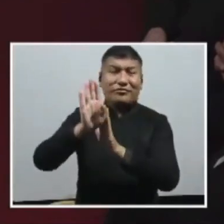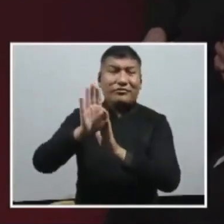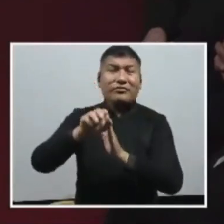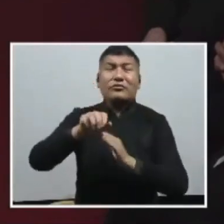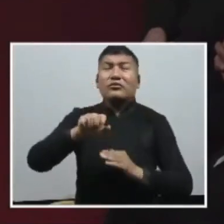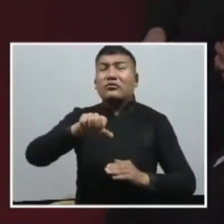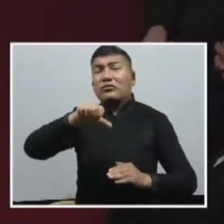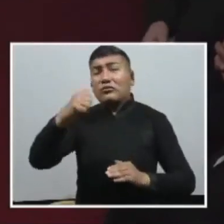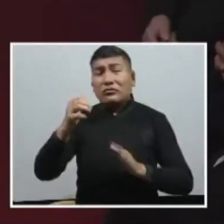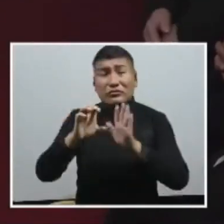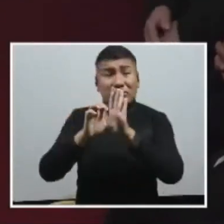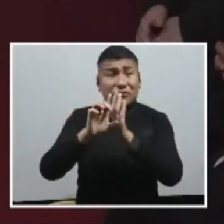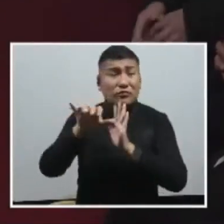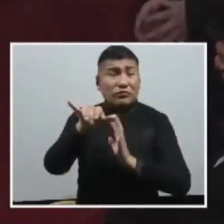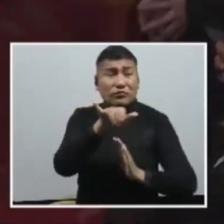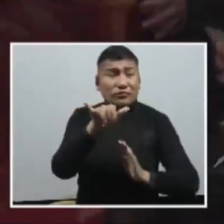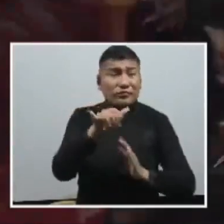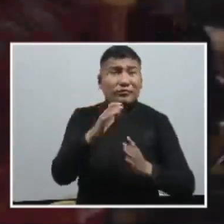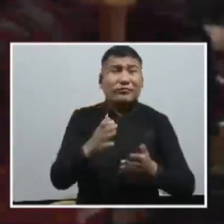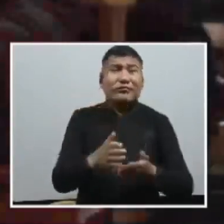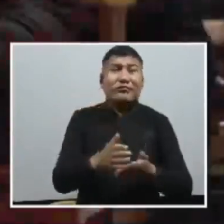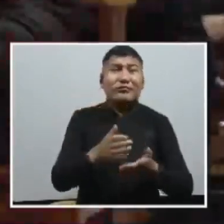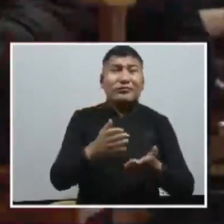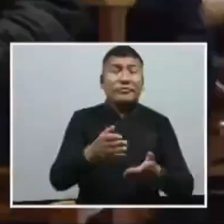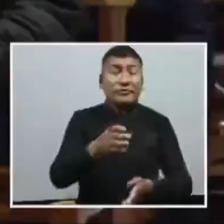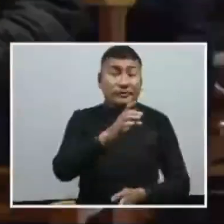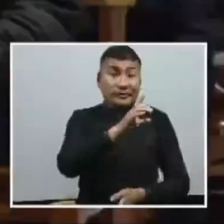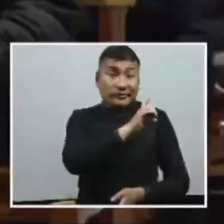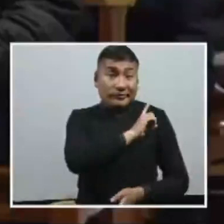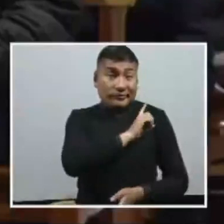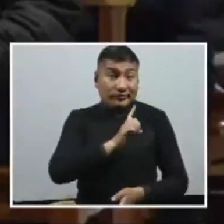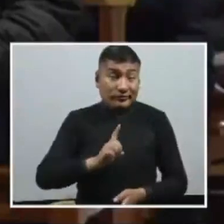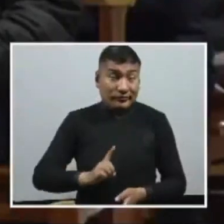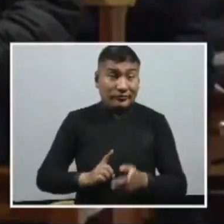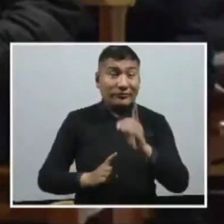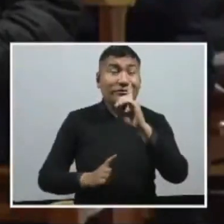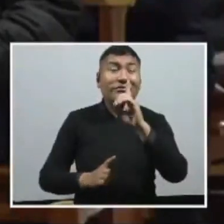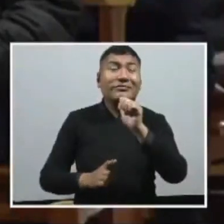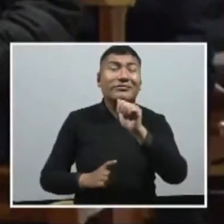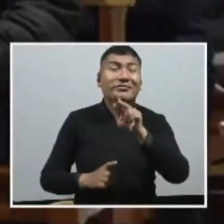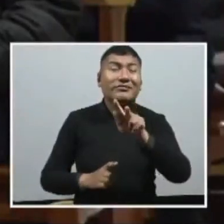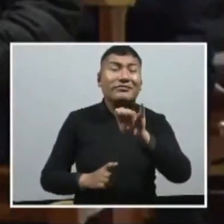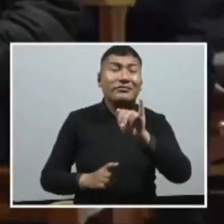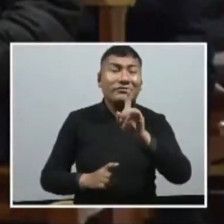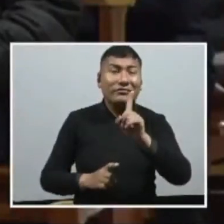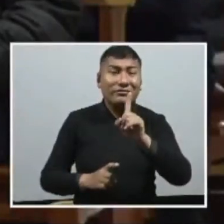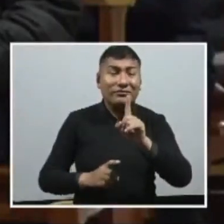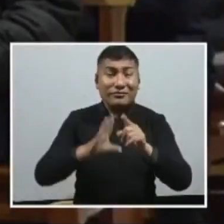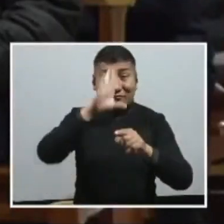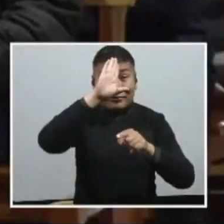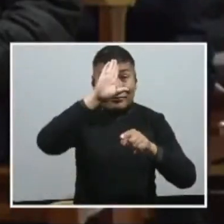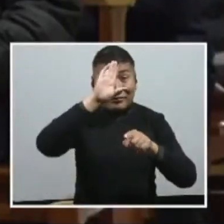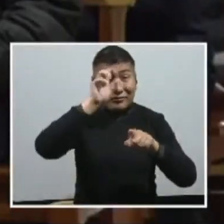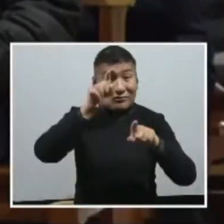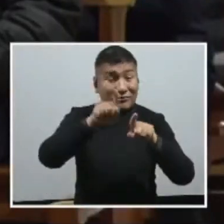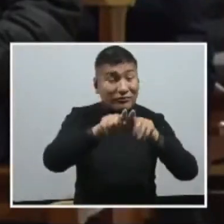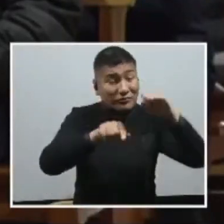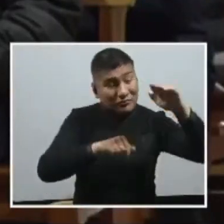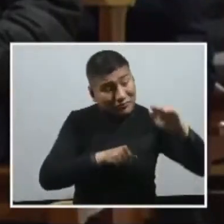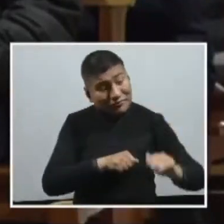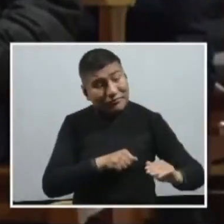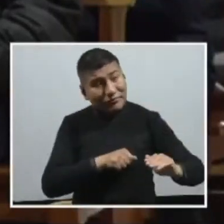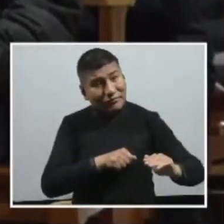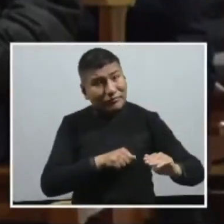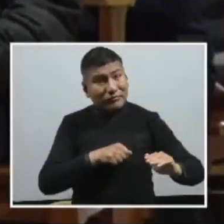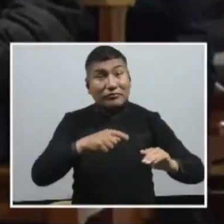primera lectura, donde David es el más pequeño de los hermanos, pero sin embargo es el elegido.